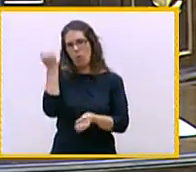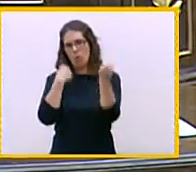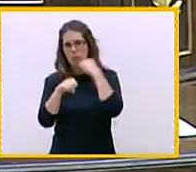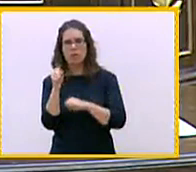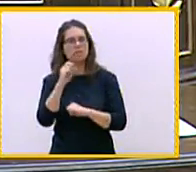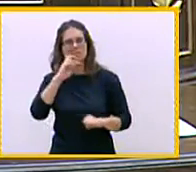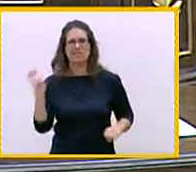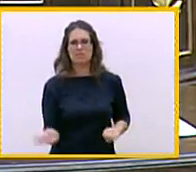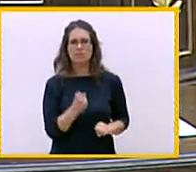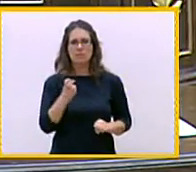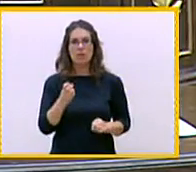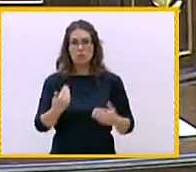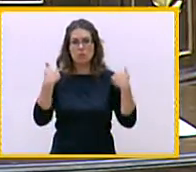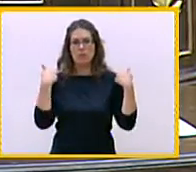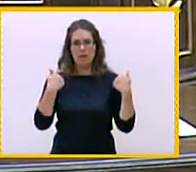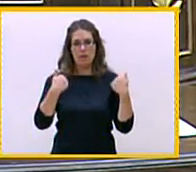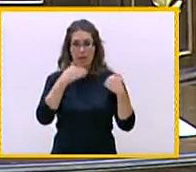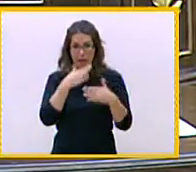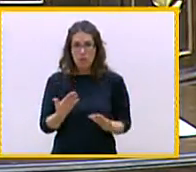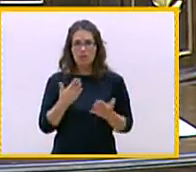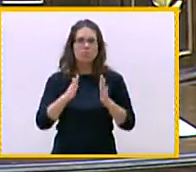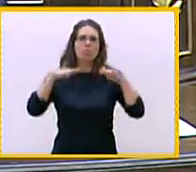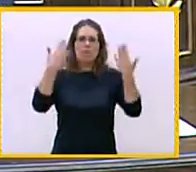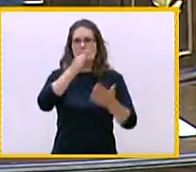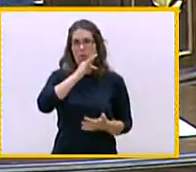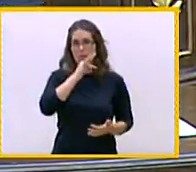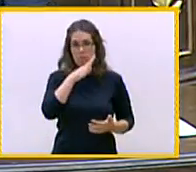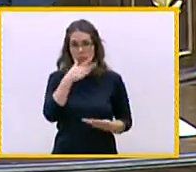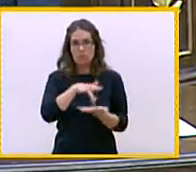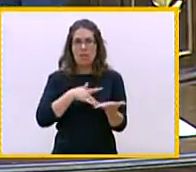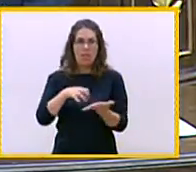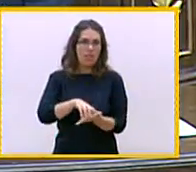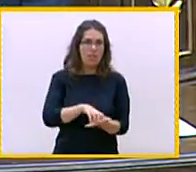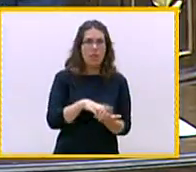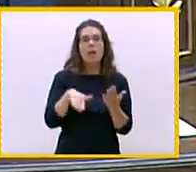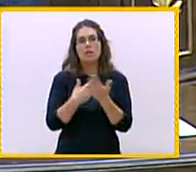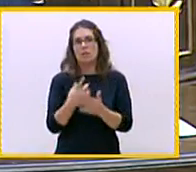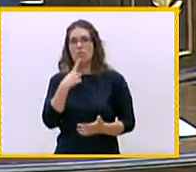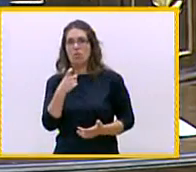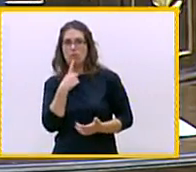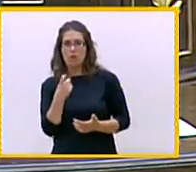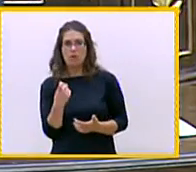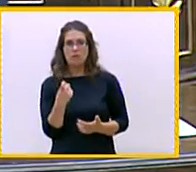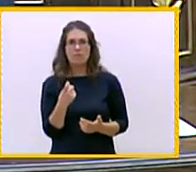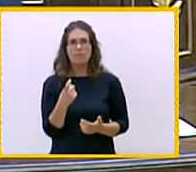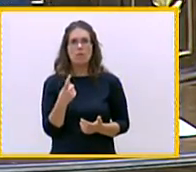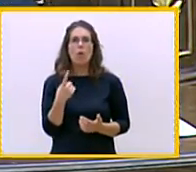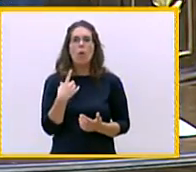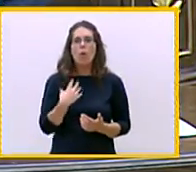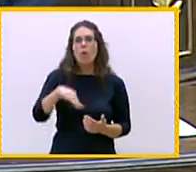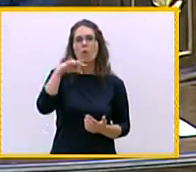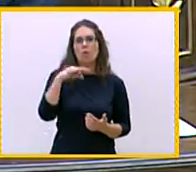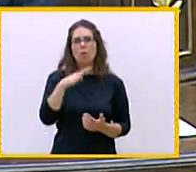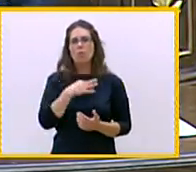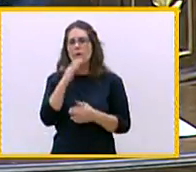mayor en estos tiempos de incertidumbre y dificultad. Salvo expresiones minoritarias de